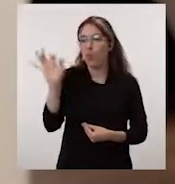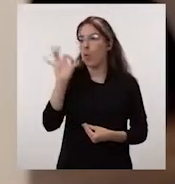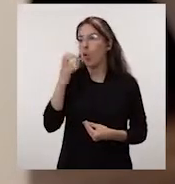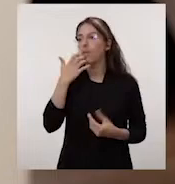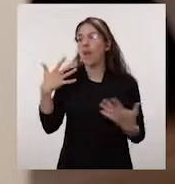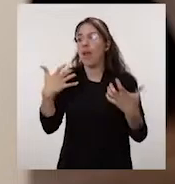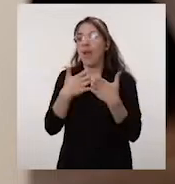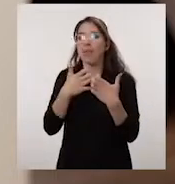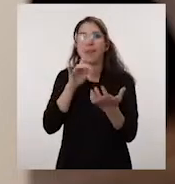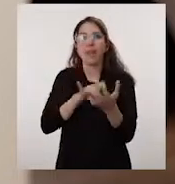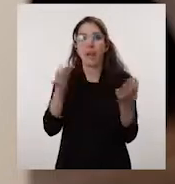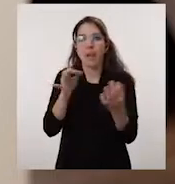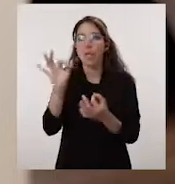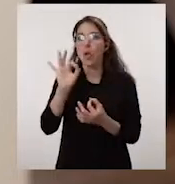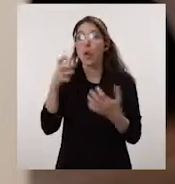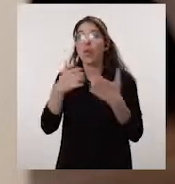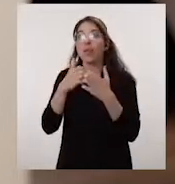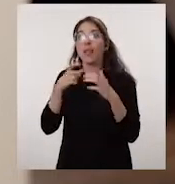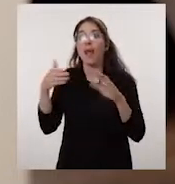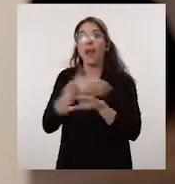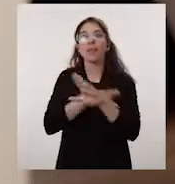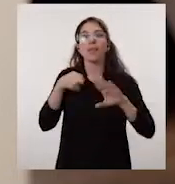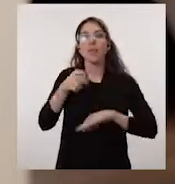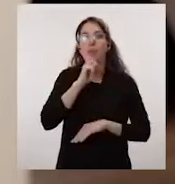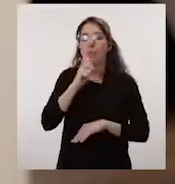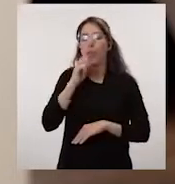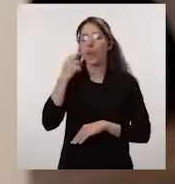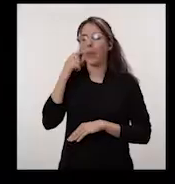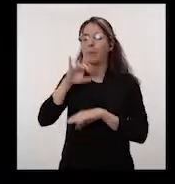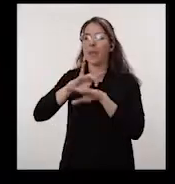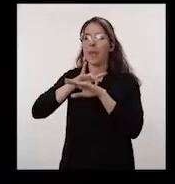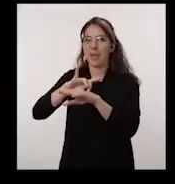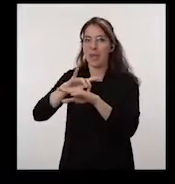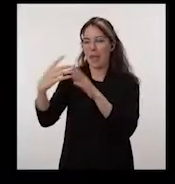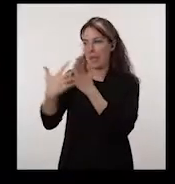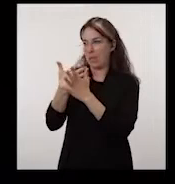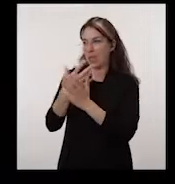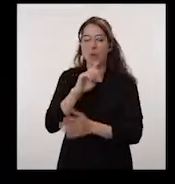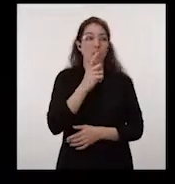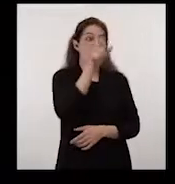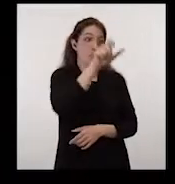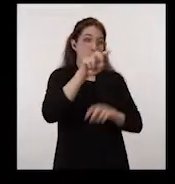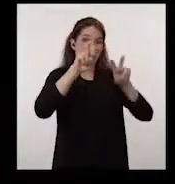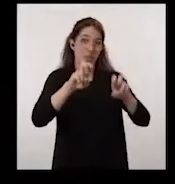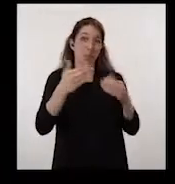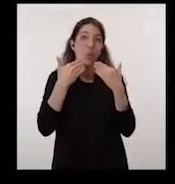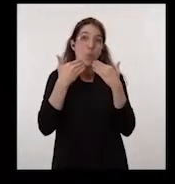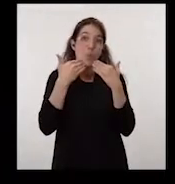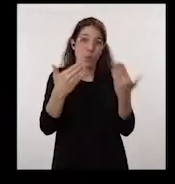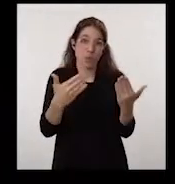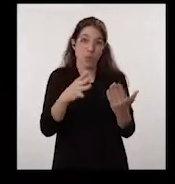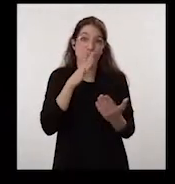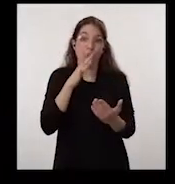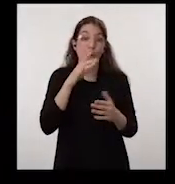accidente o para poder prevenirlo encuentras algunos detalles de esa guía en primer lugar quiero agradecer a los investigadores que han participado en la elaboración